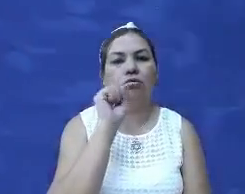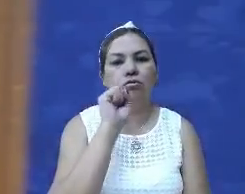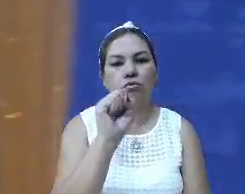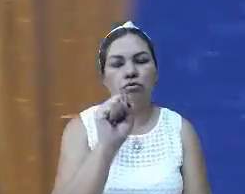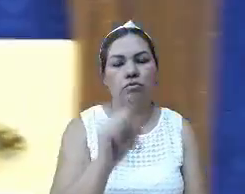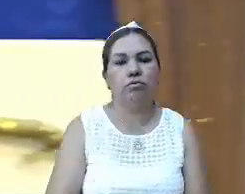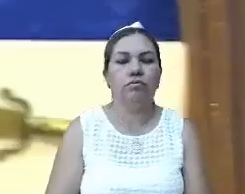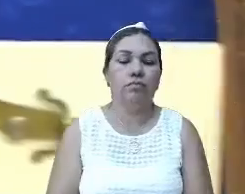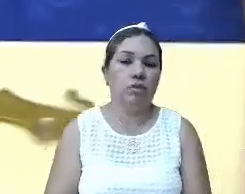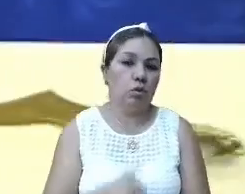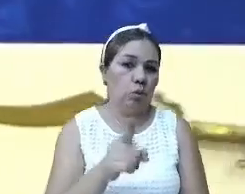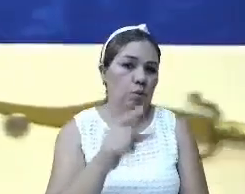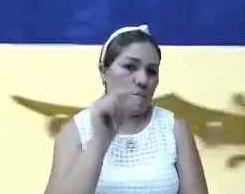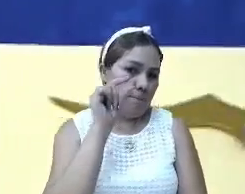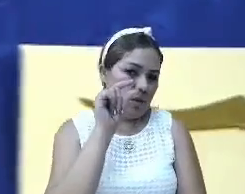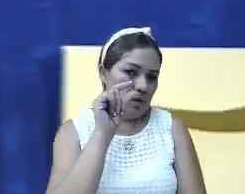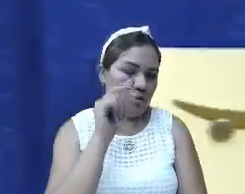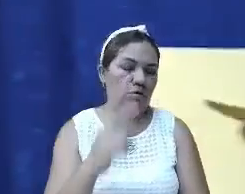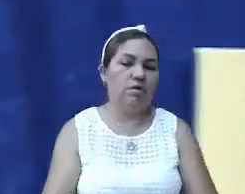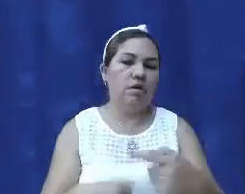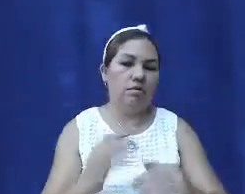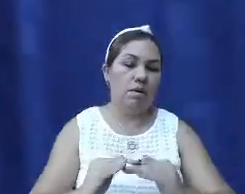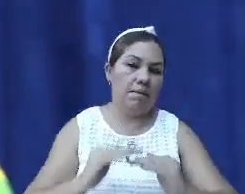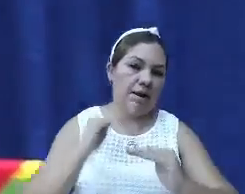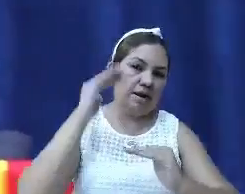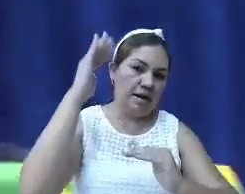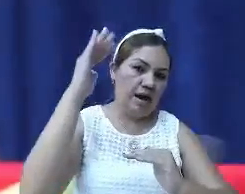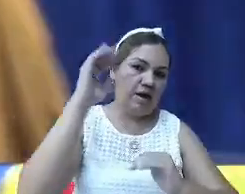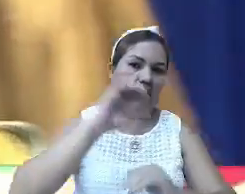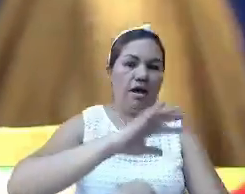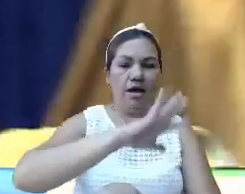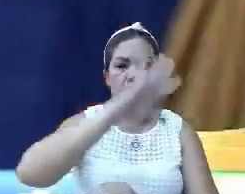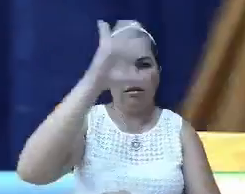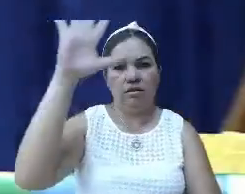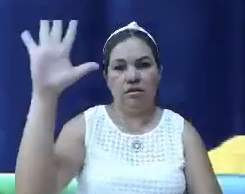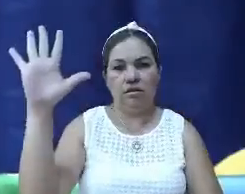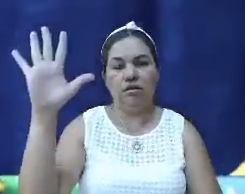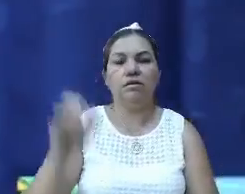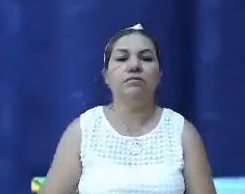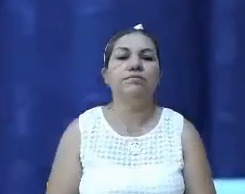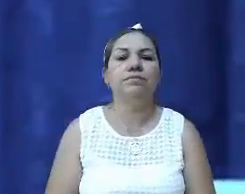final será de sobremanera grande, pero si fueres limpio.